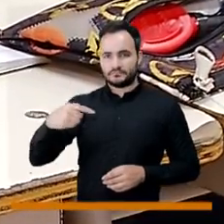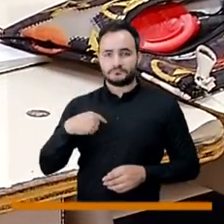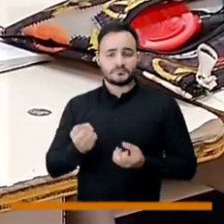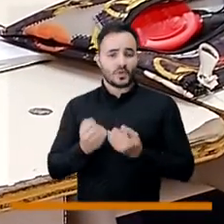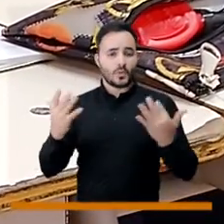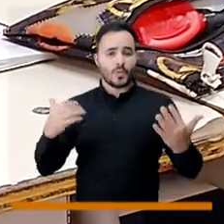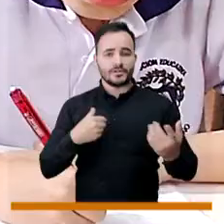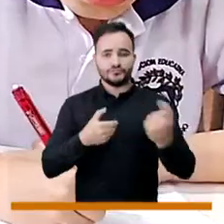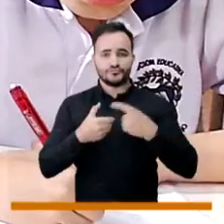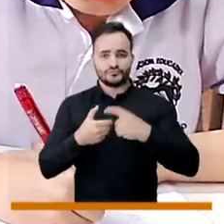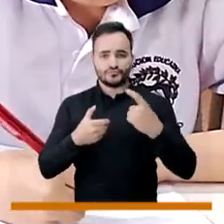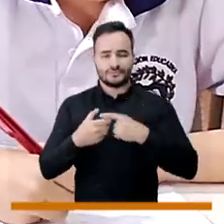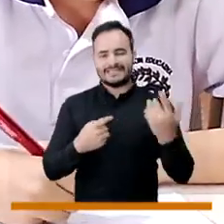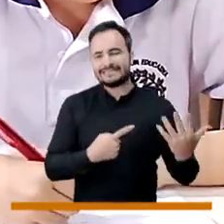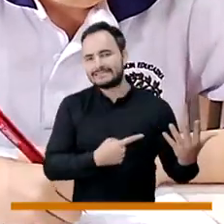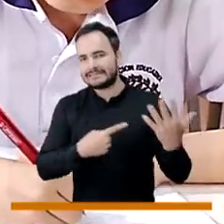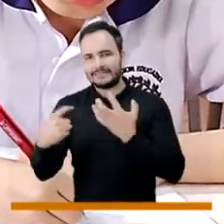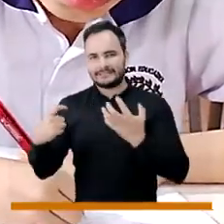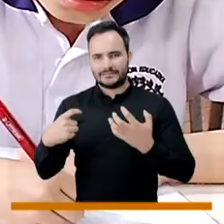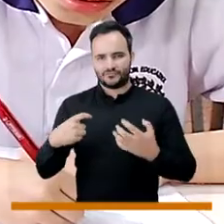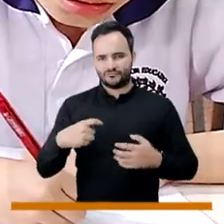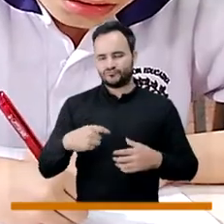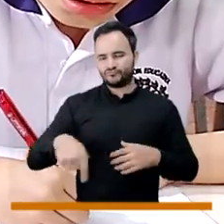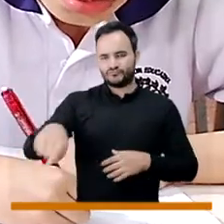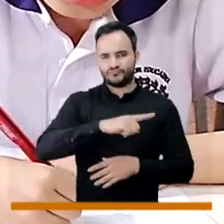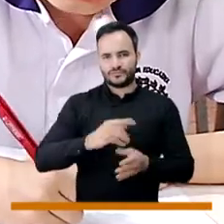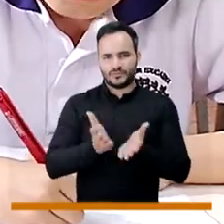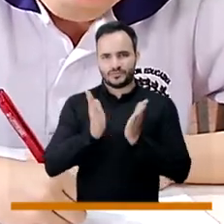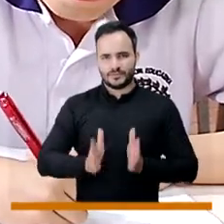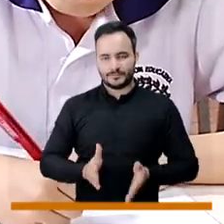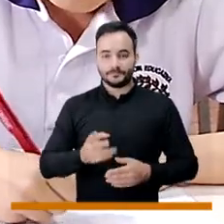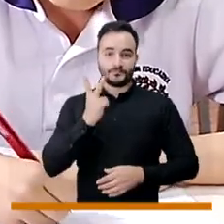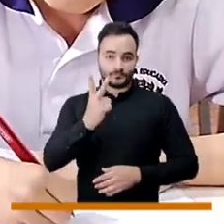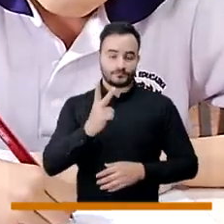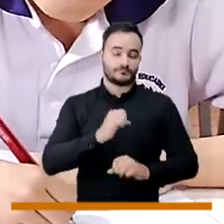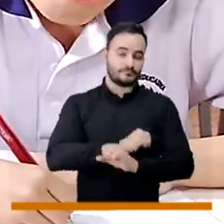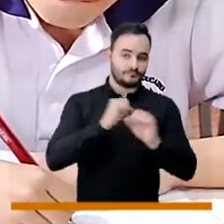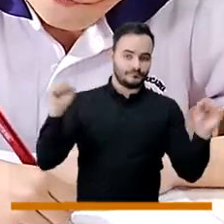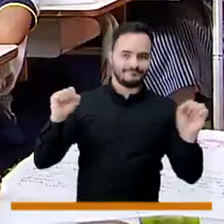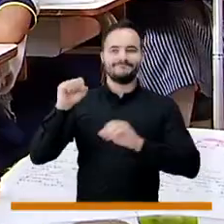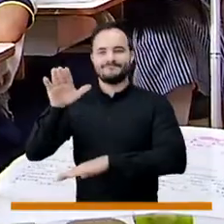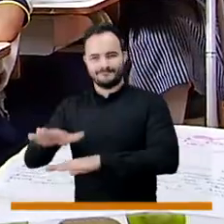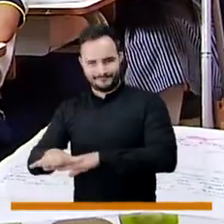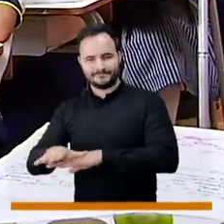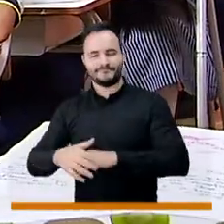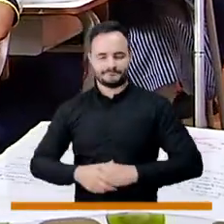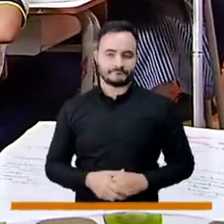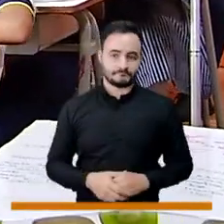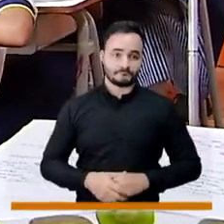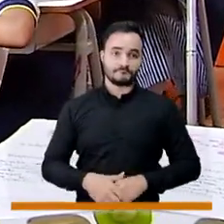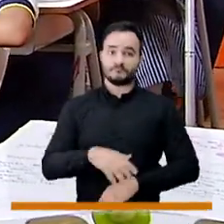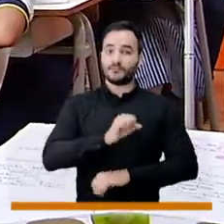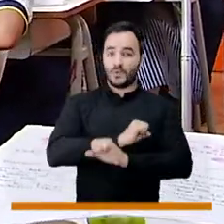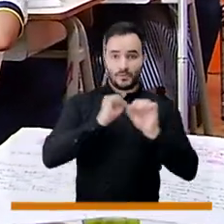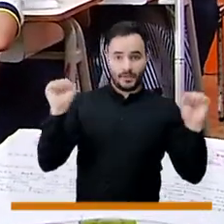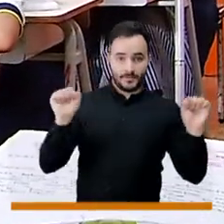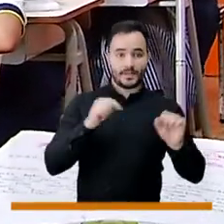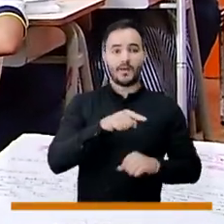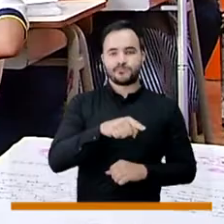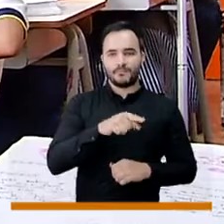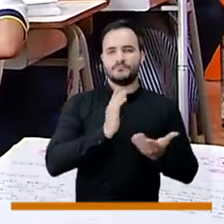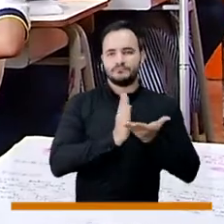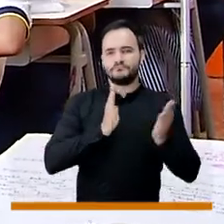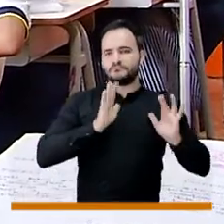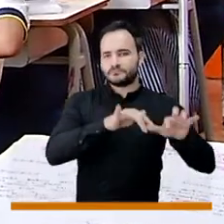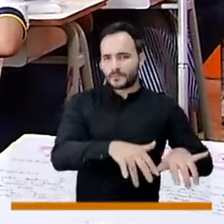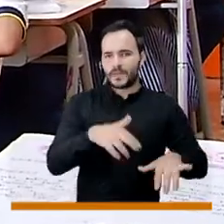a cargo un número de 600 alumnos son dos jornadas una en la mañana y otra en la tarde en la